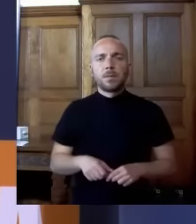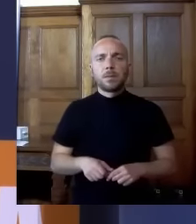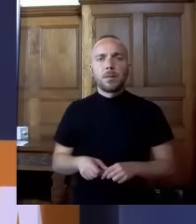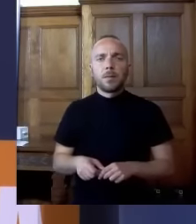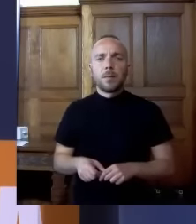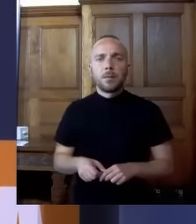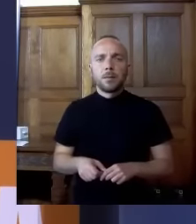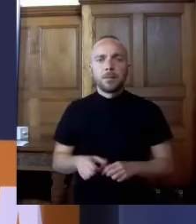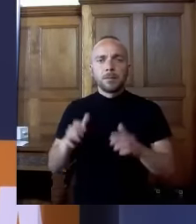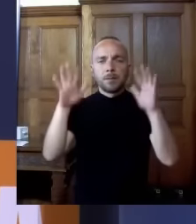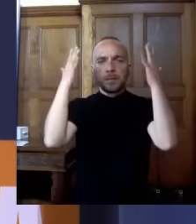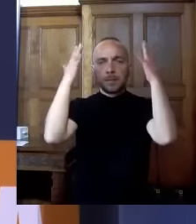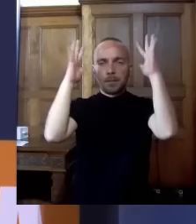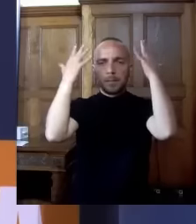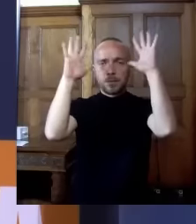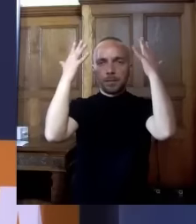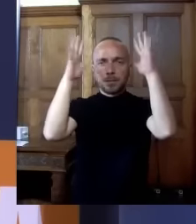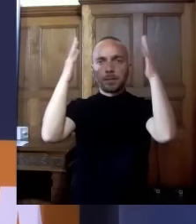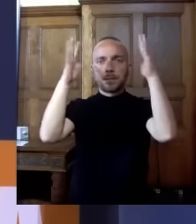glas y